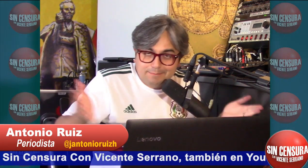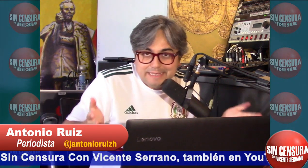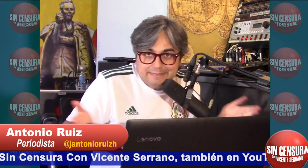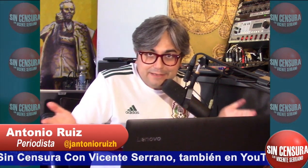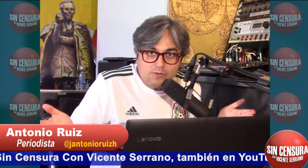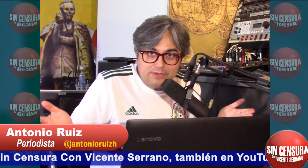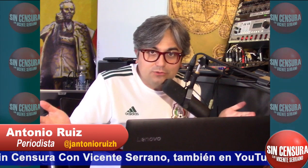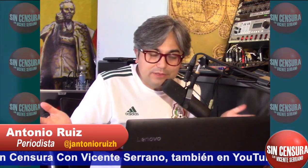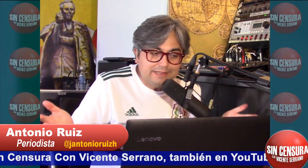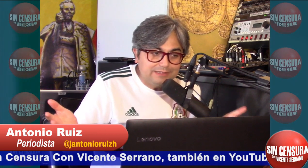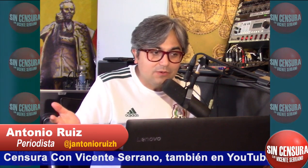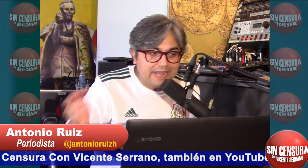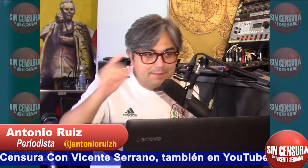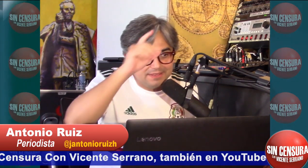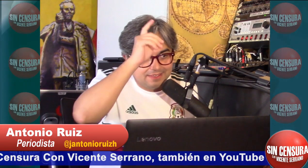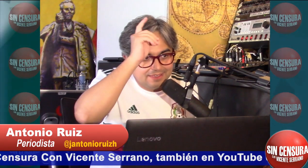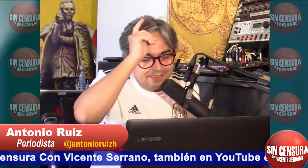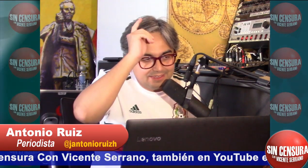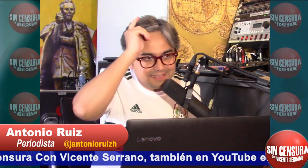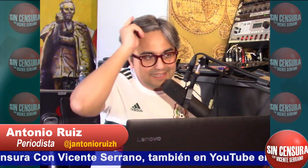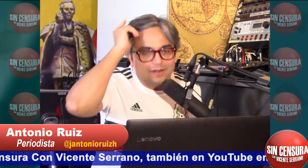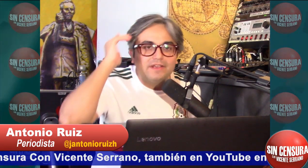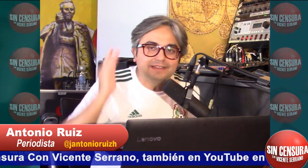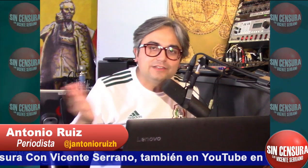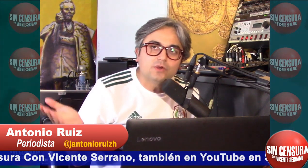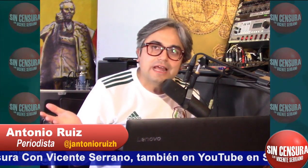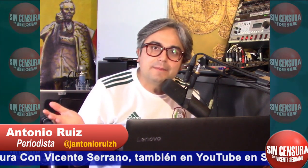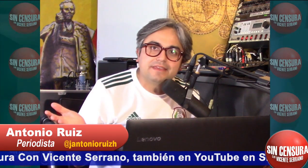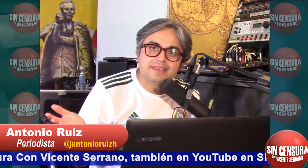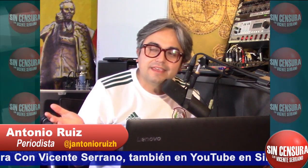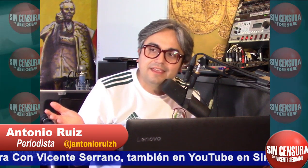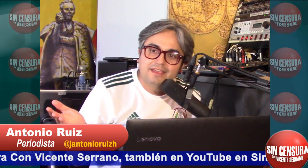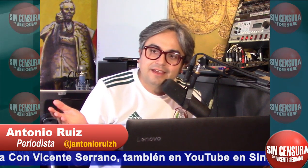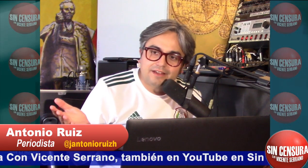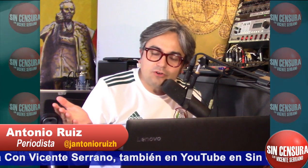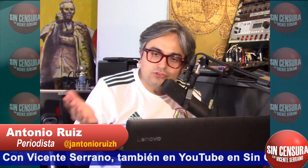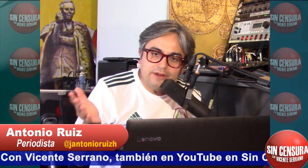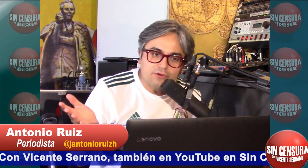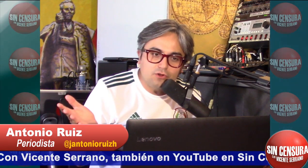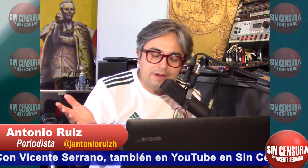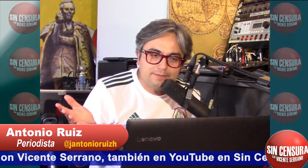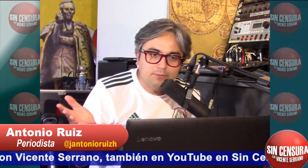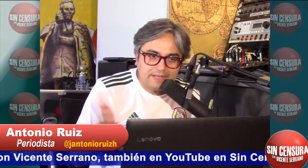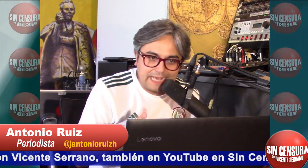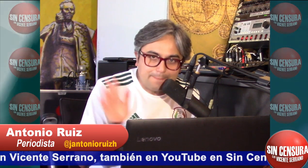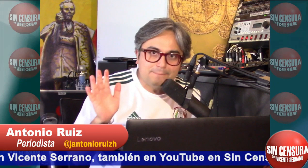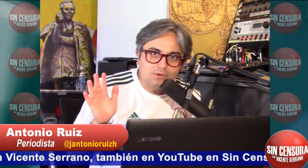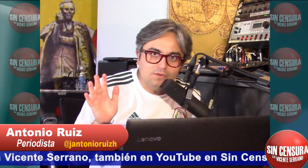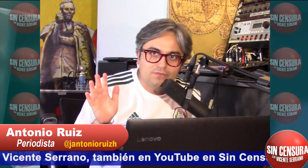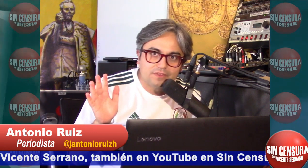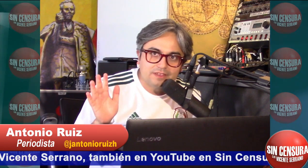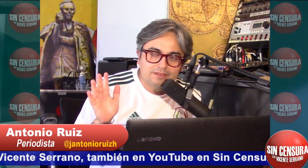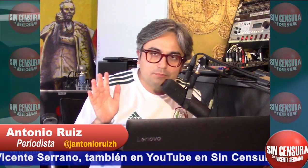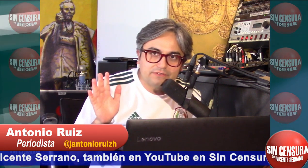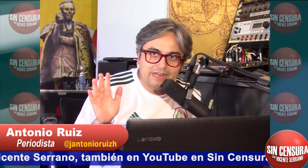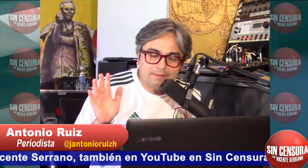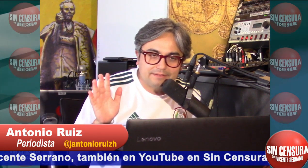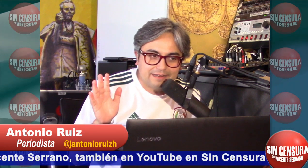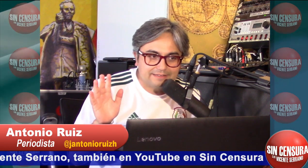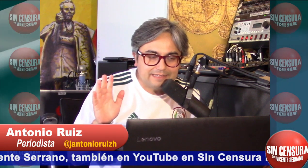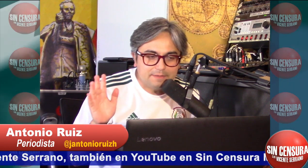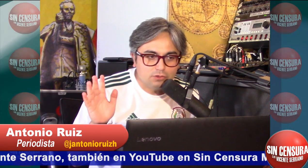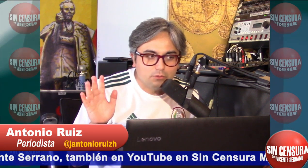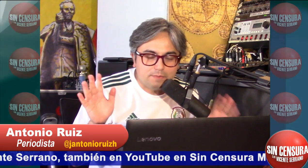desde hace 25 años no es delito grave, y tan no es delito grave que Rosario Robles, por ejemplo, pues se